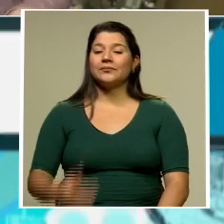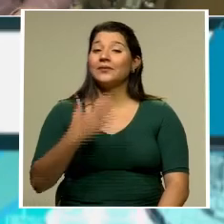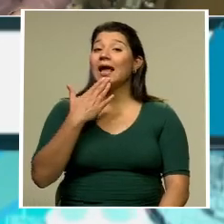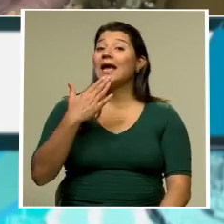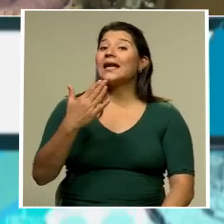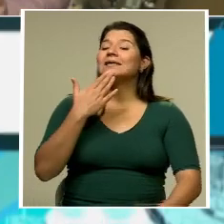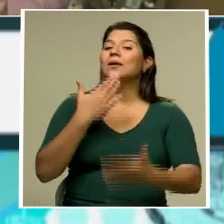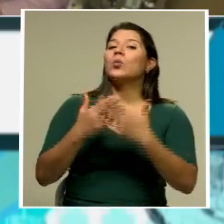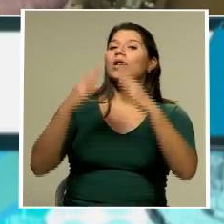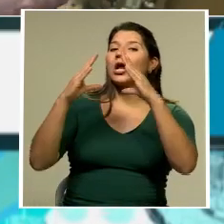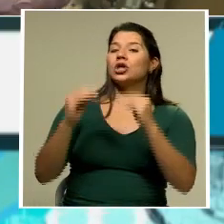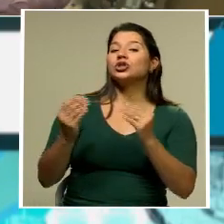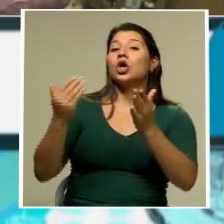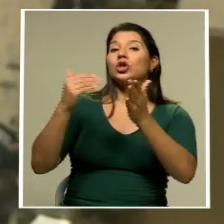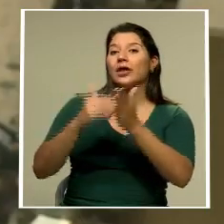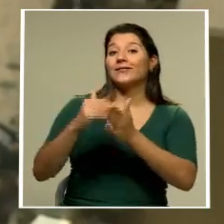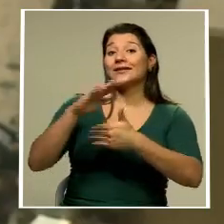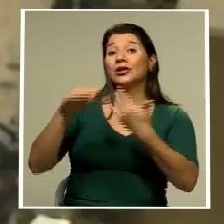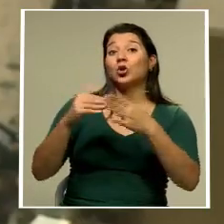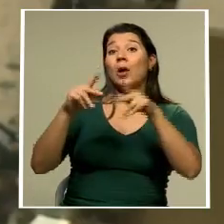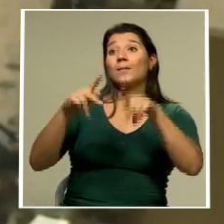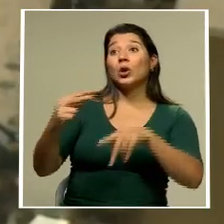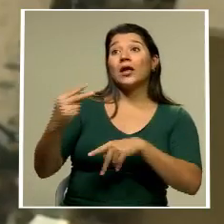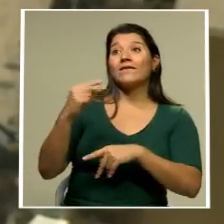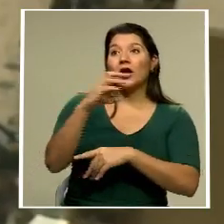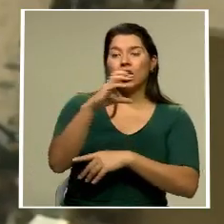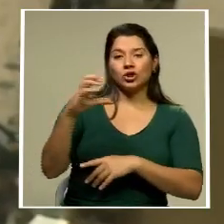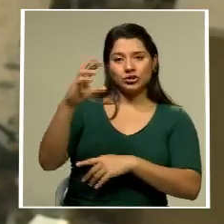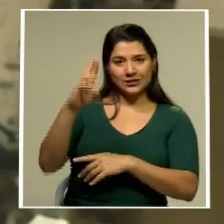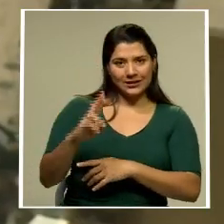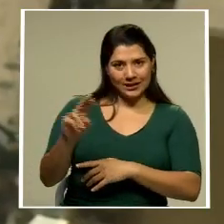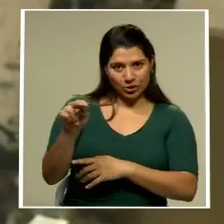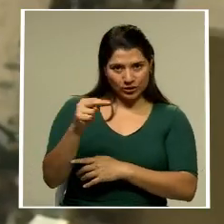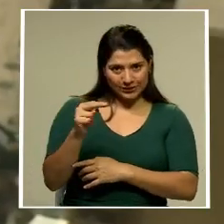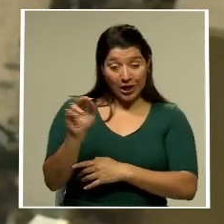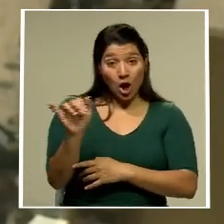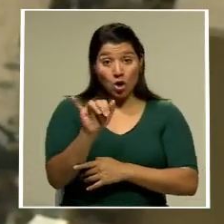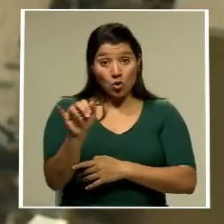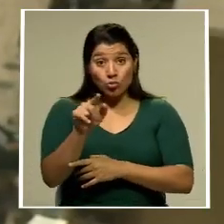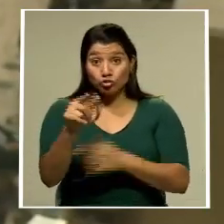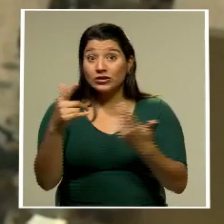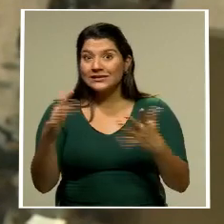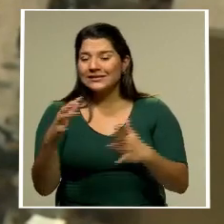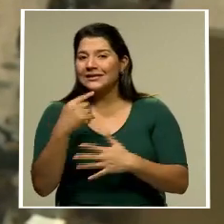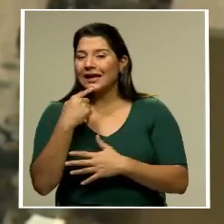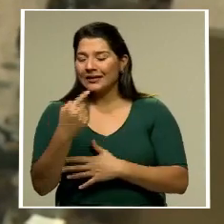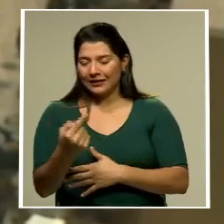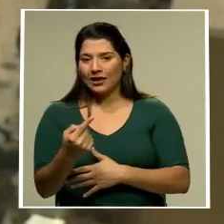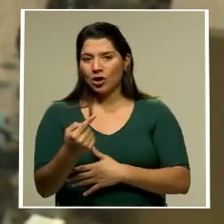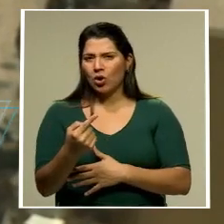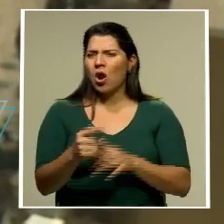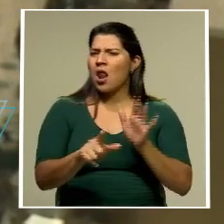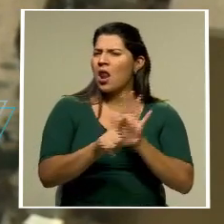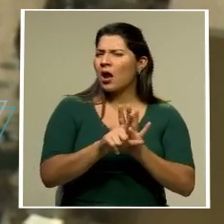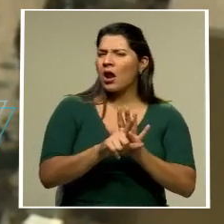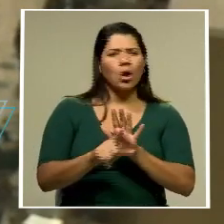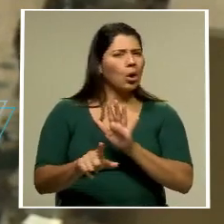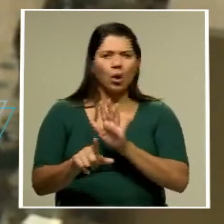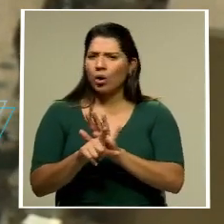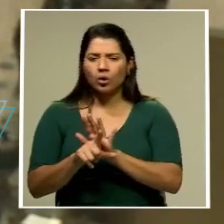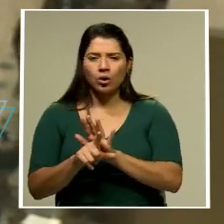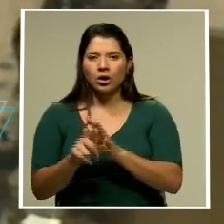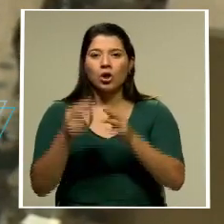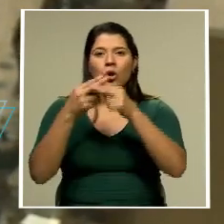Gracias y buenas noches nuevamente a todos los que nos siguen a través de Costa Rica Noticias. Como usted lo plantea, ¿es ilegal o no